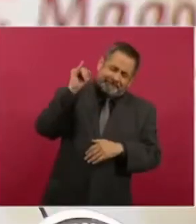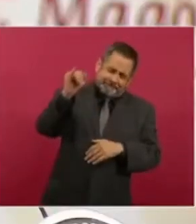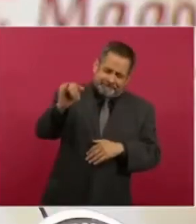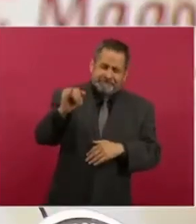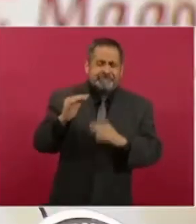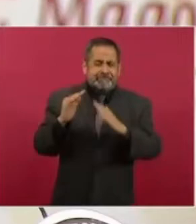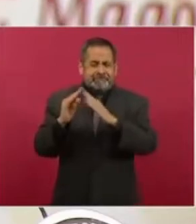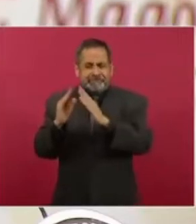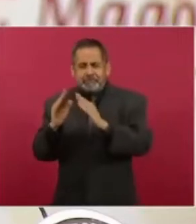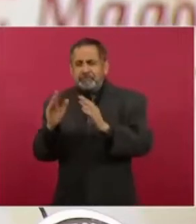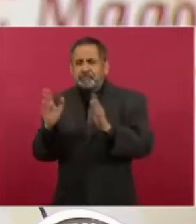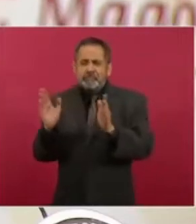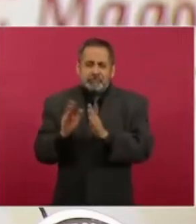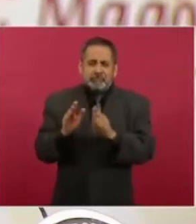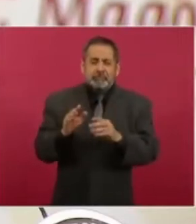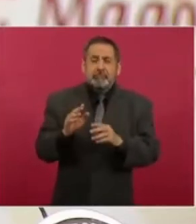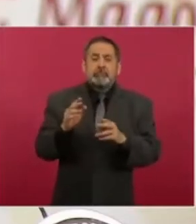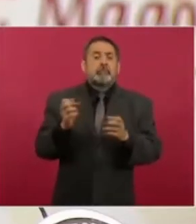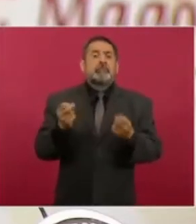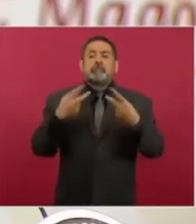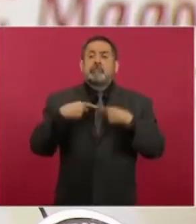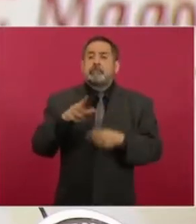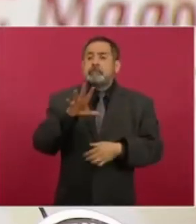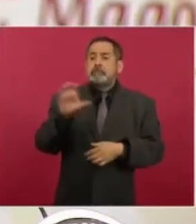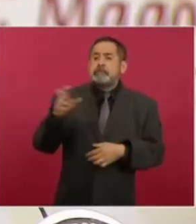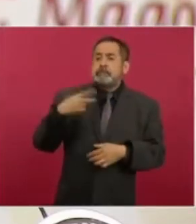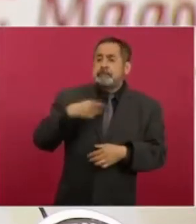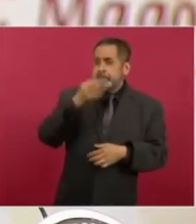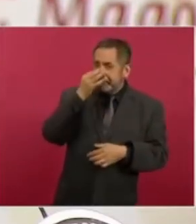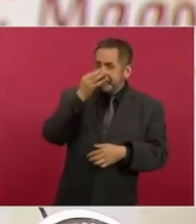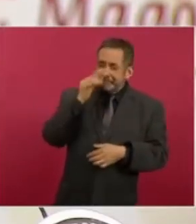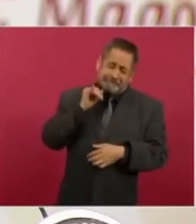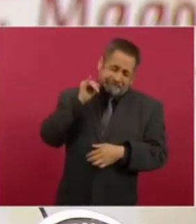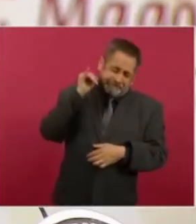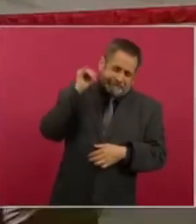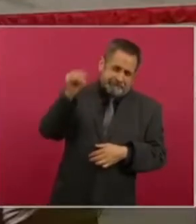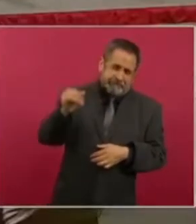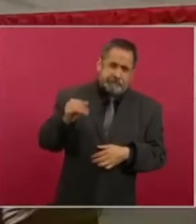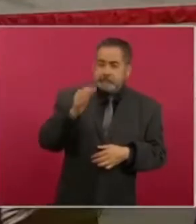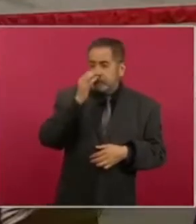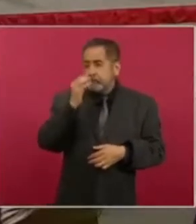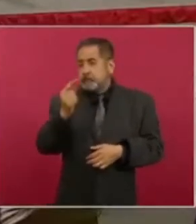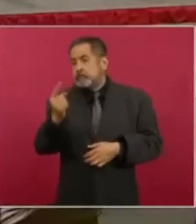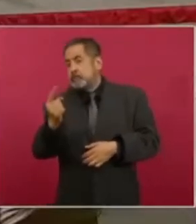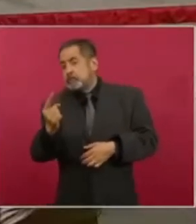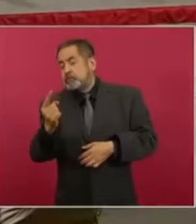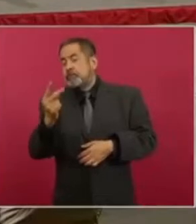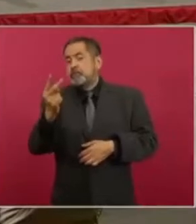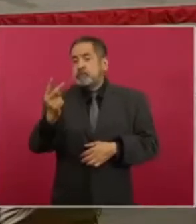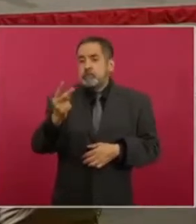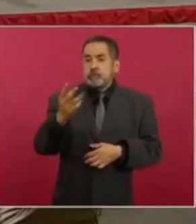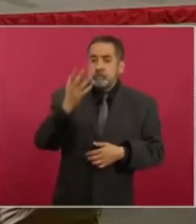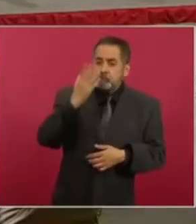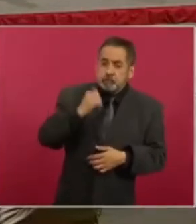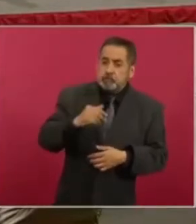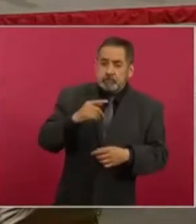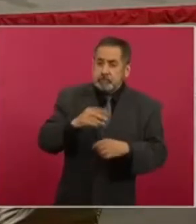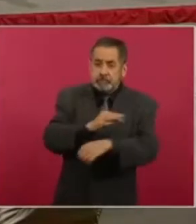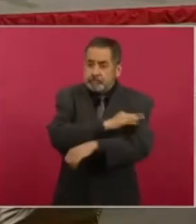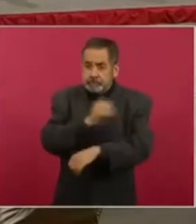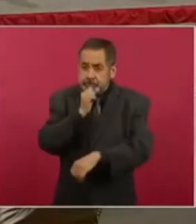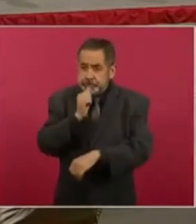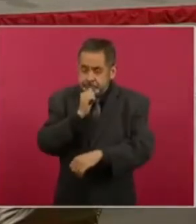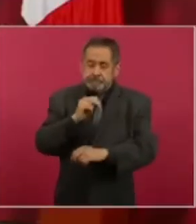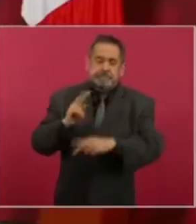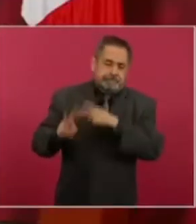caseríos, a veces de menos de 500 habitantes, y en ellos encontramos quizá 1 o 2 personas no vacunadas, pero